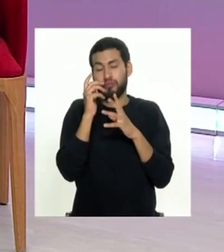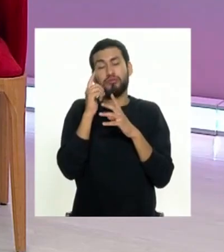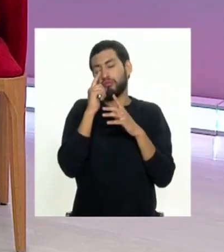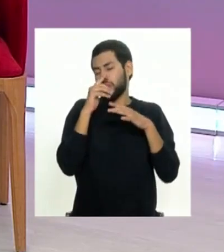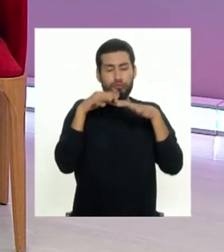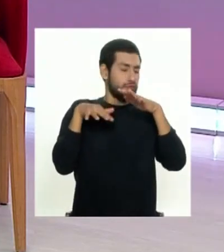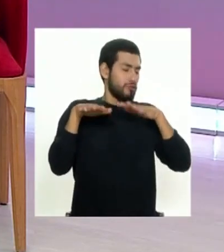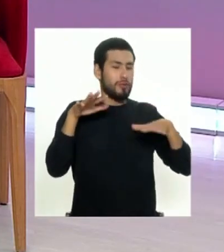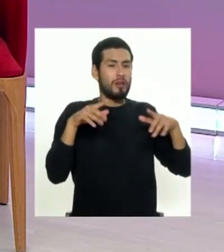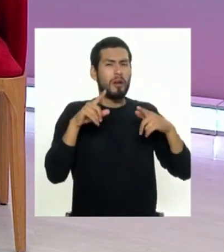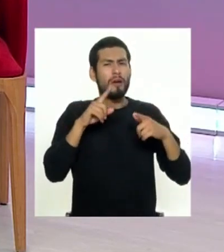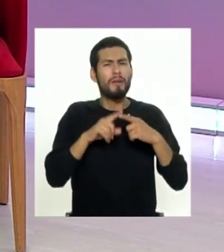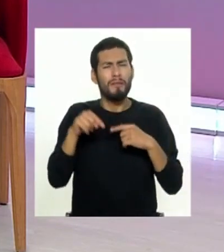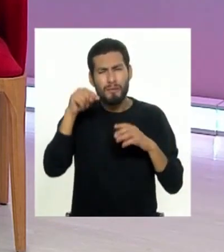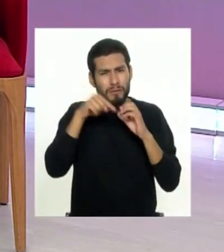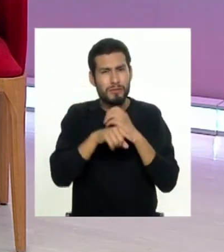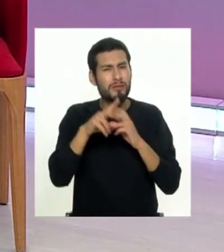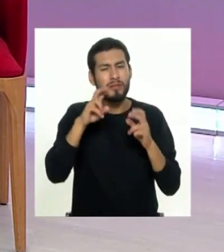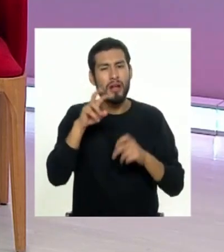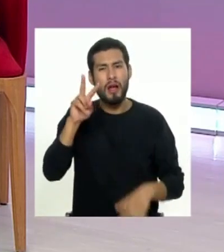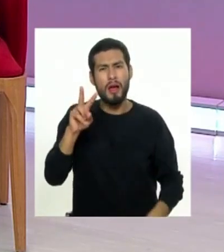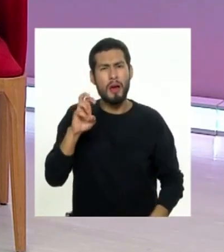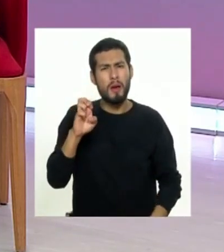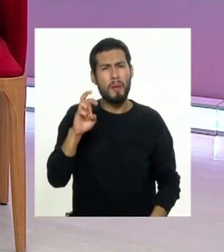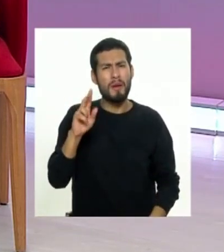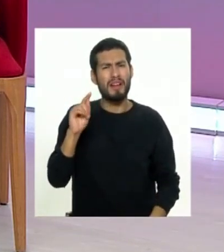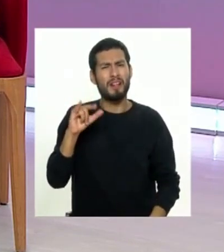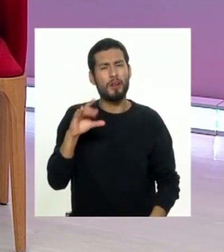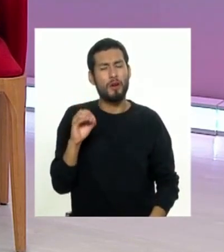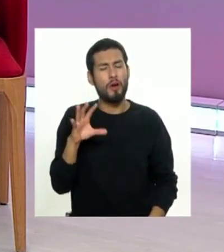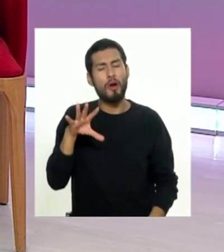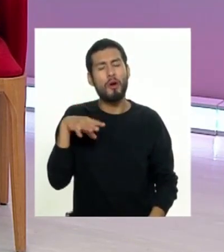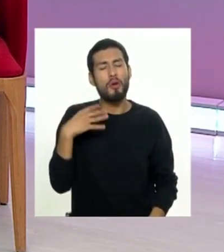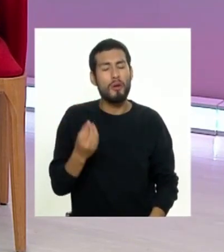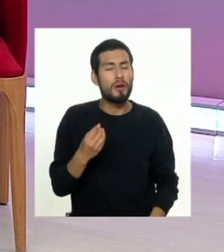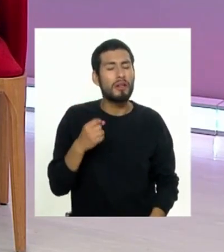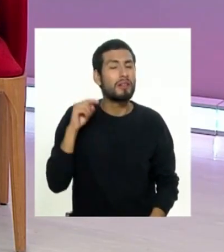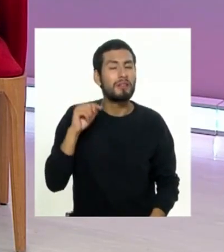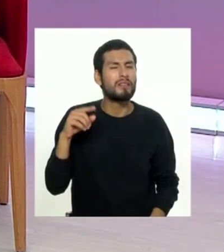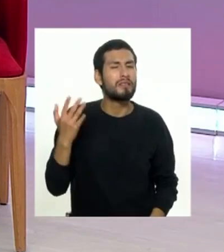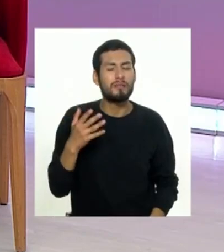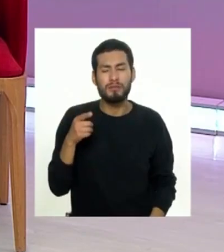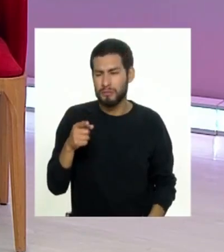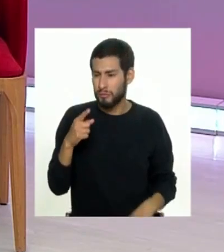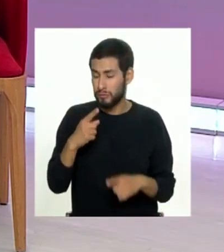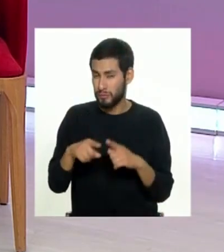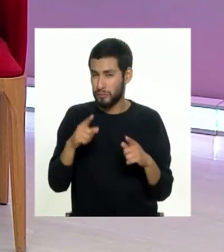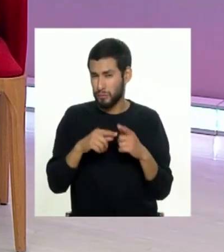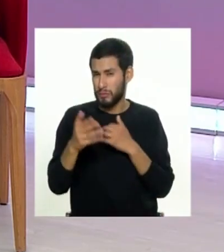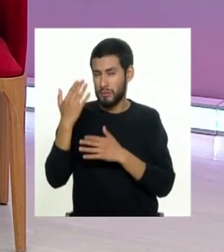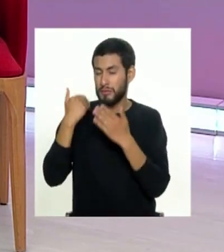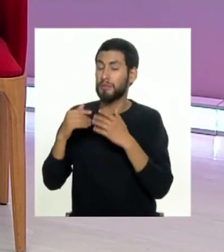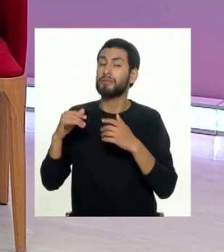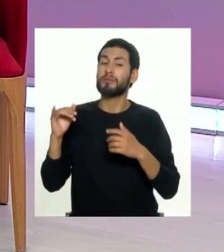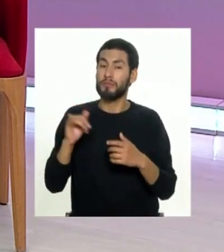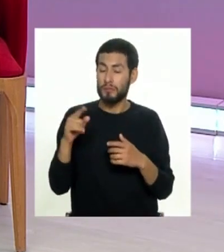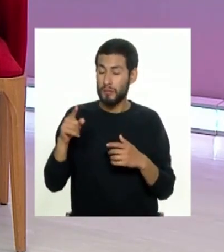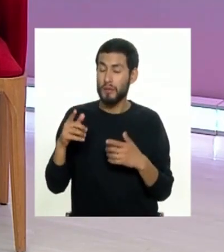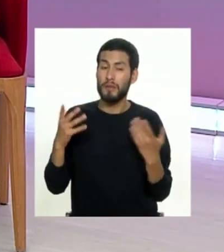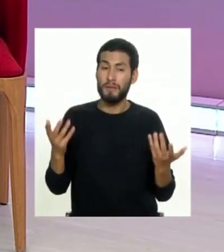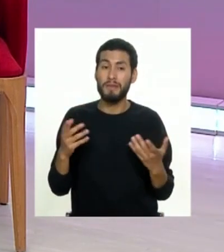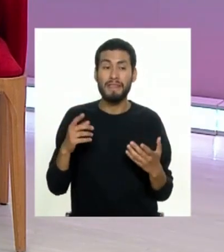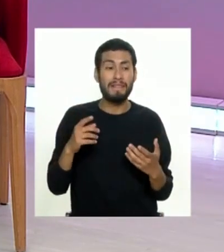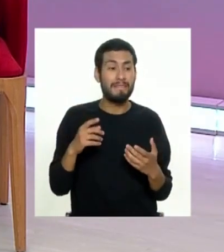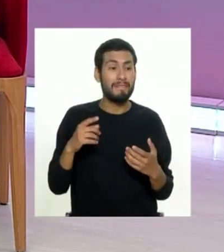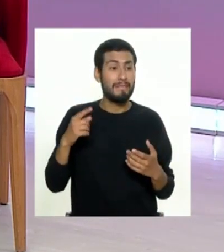pero el tema de fondo es el vértigo, porque el vértigo tiene pues orígenes distintos, en las cuales también el síndrome